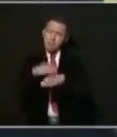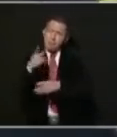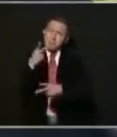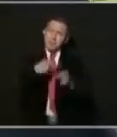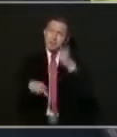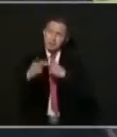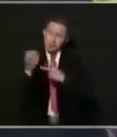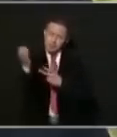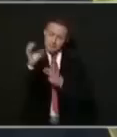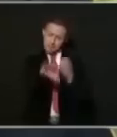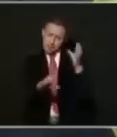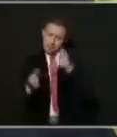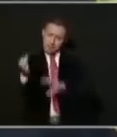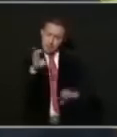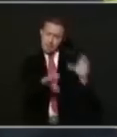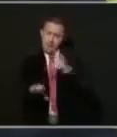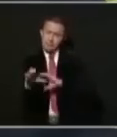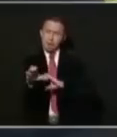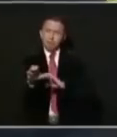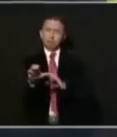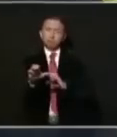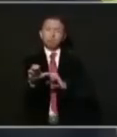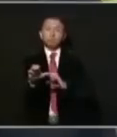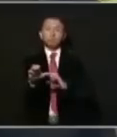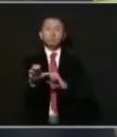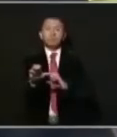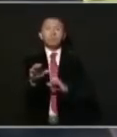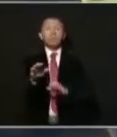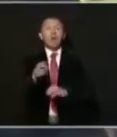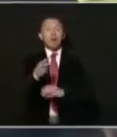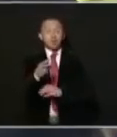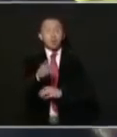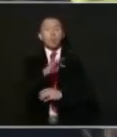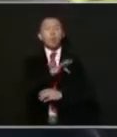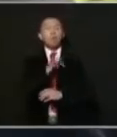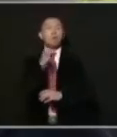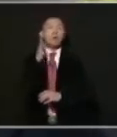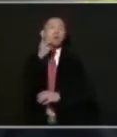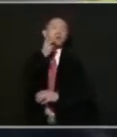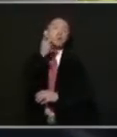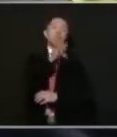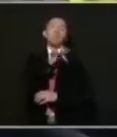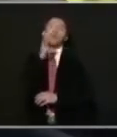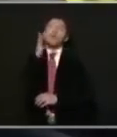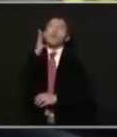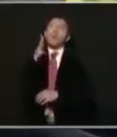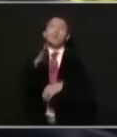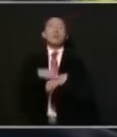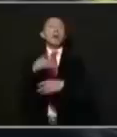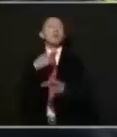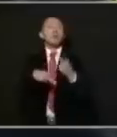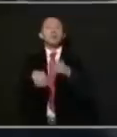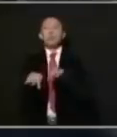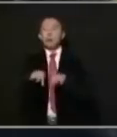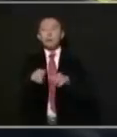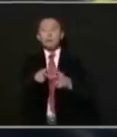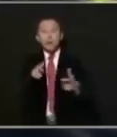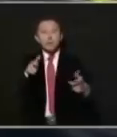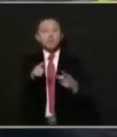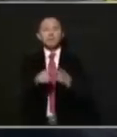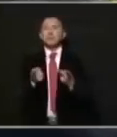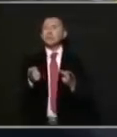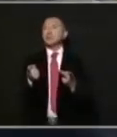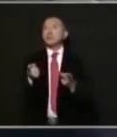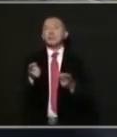y que de esa manera íbamos a producir más petróleo, iba a haber empleos, iba a haber bienestar?